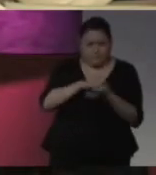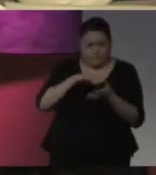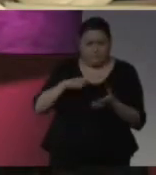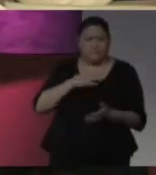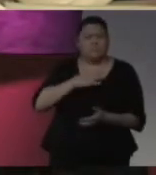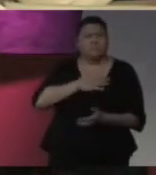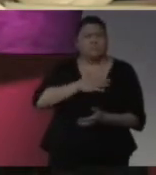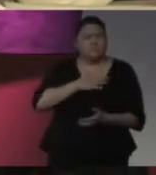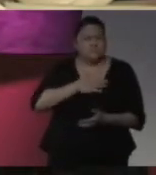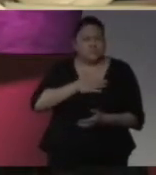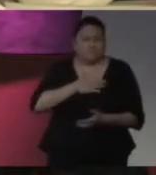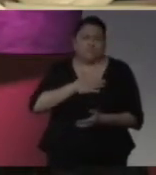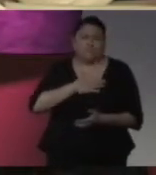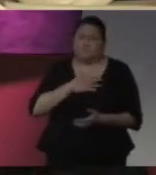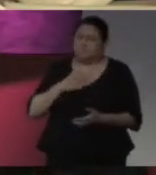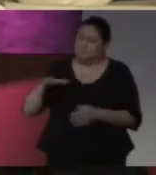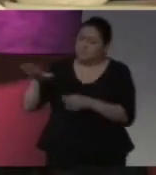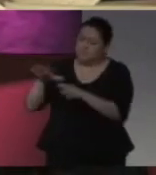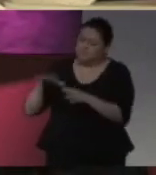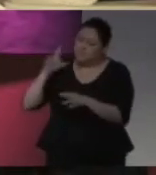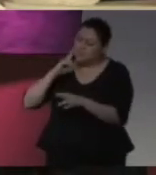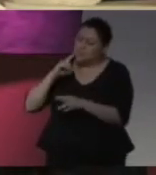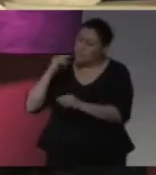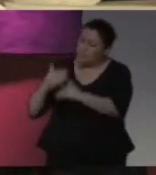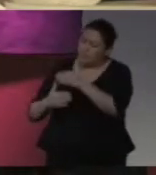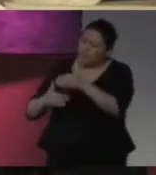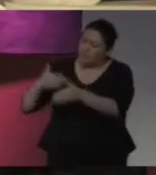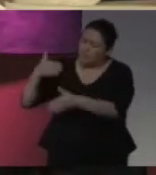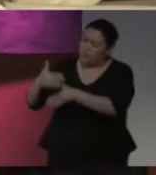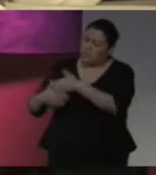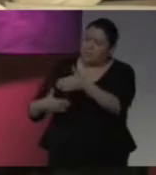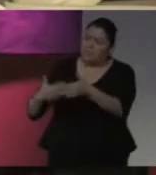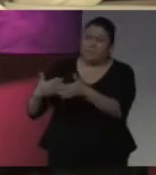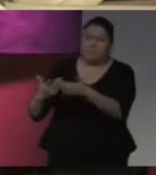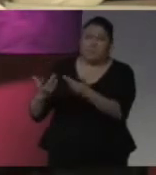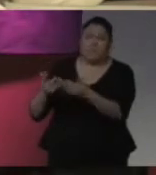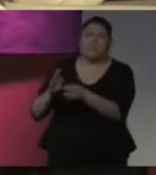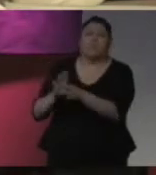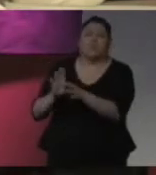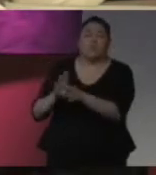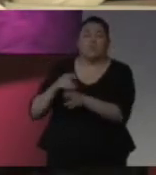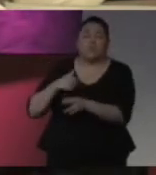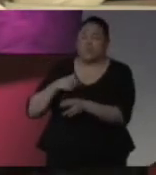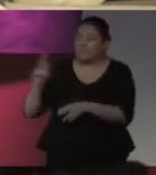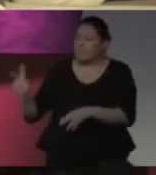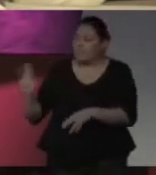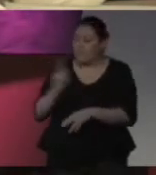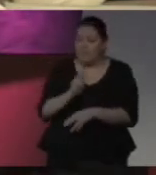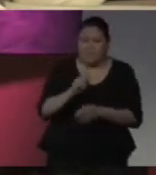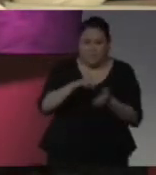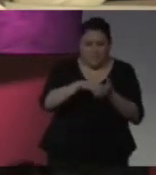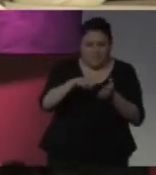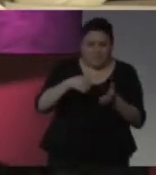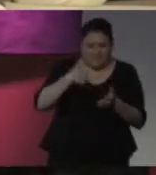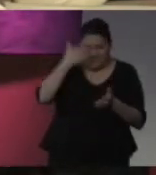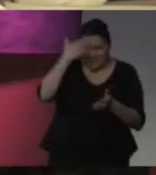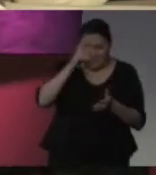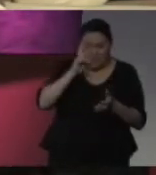cómo han venido caminando, y aquí estoy usando esa metáfora maravillosa que usan las